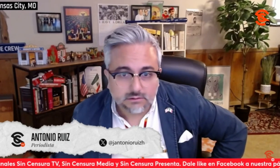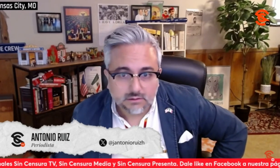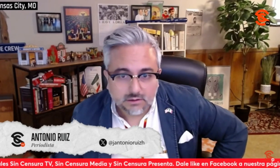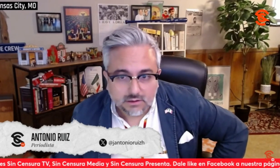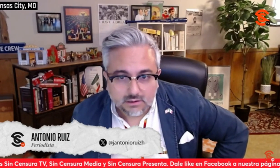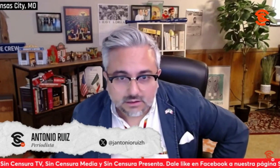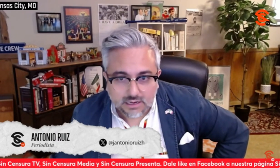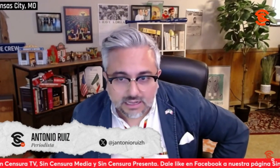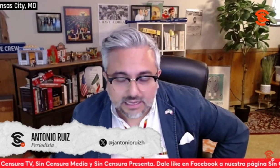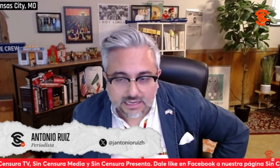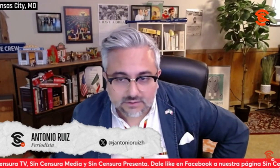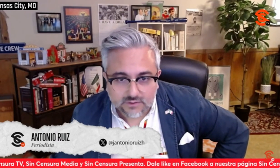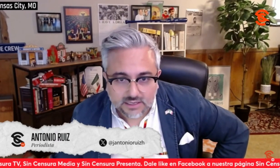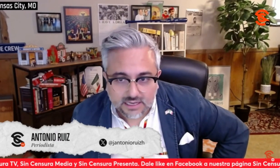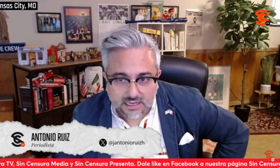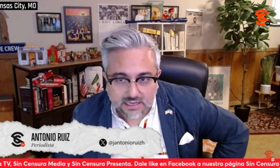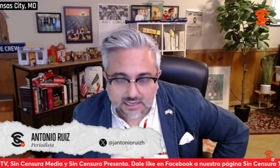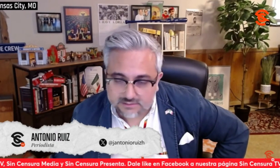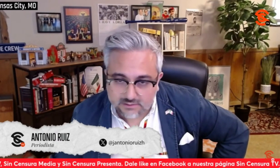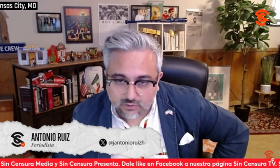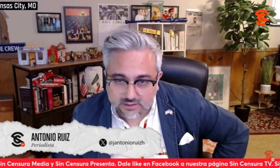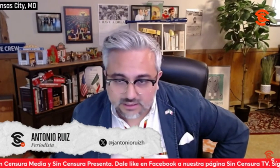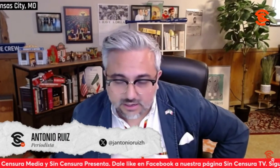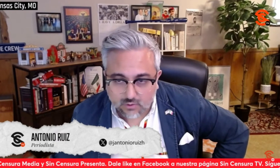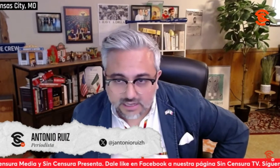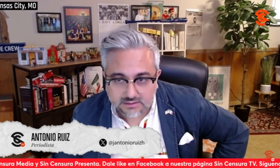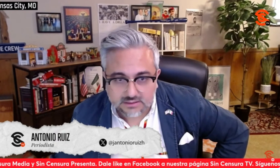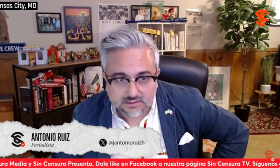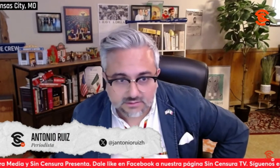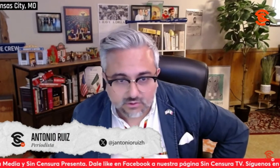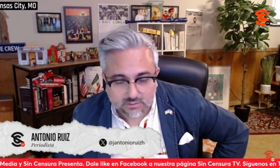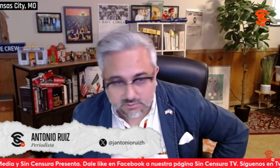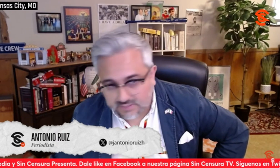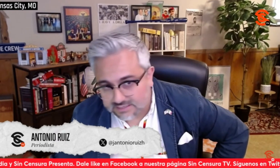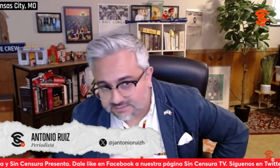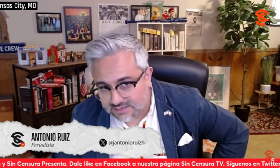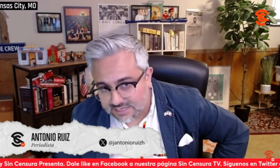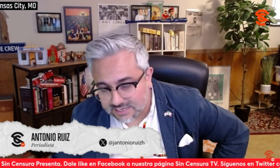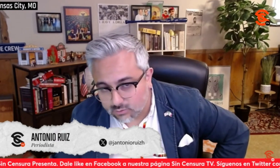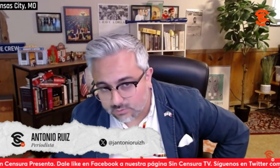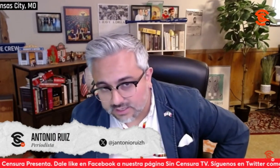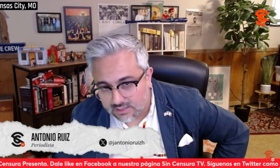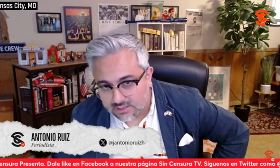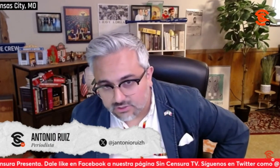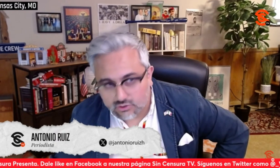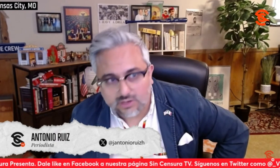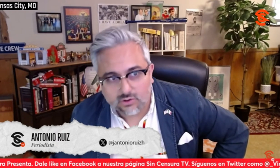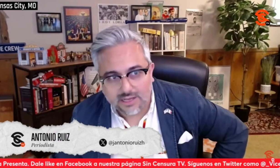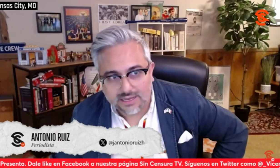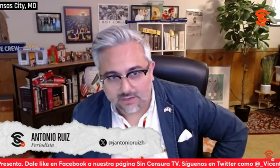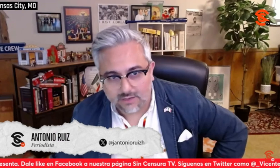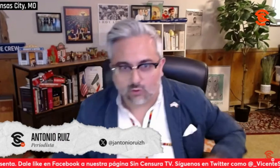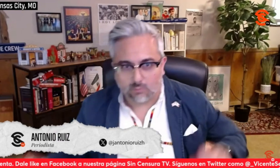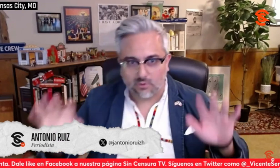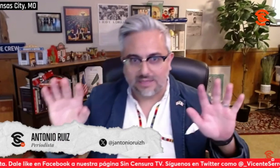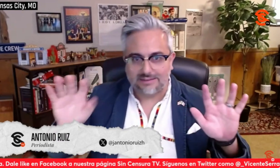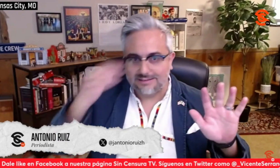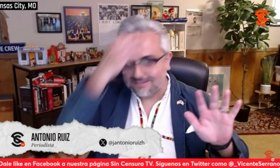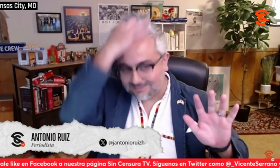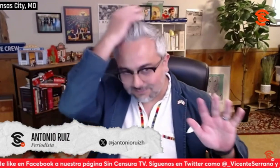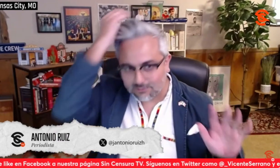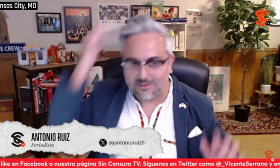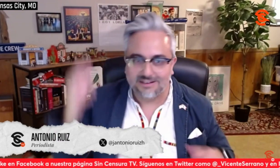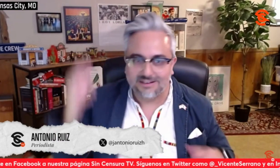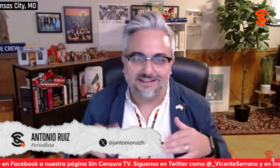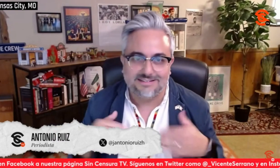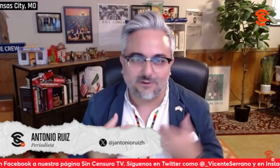¿no? La califica a esta señora tan arrogante de ser una especialista en la calumnia. Yo la califico como arrogante.